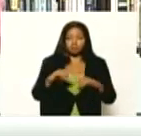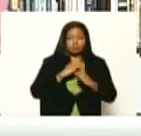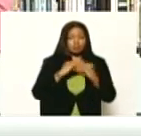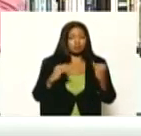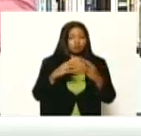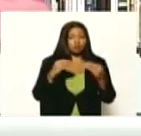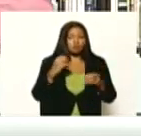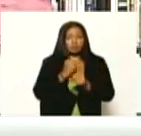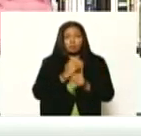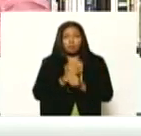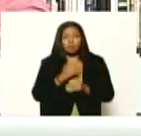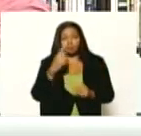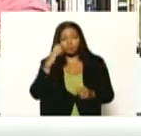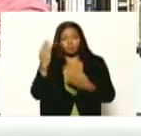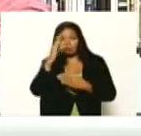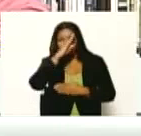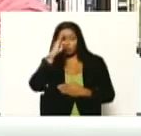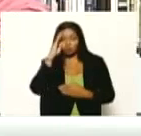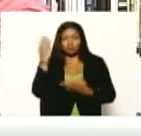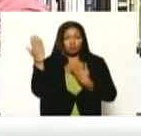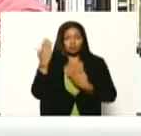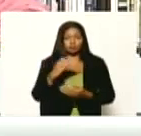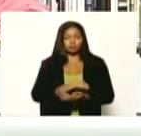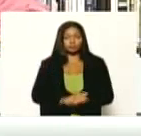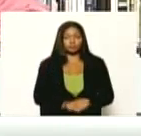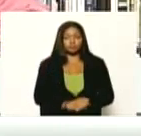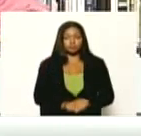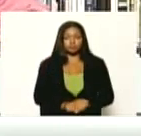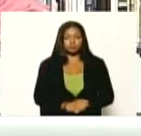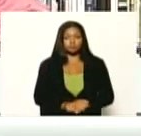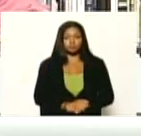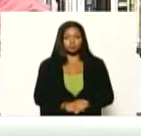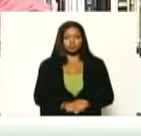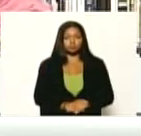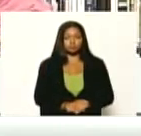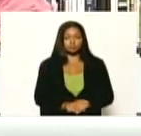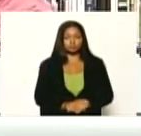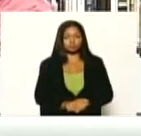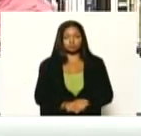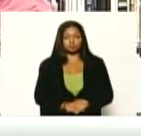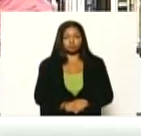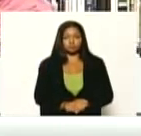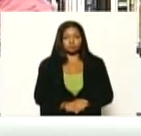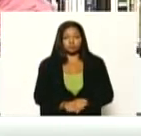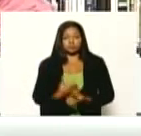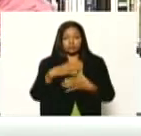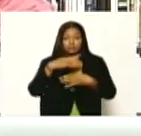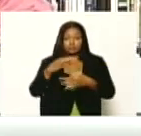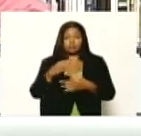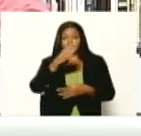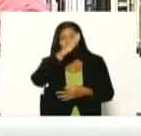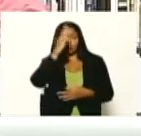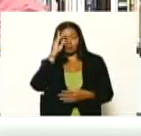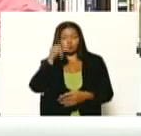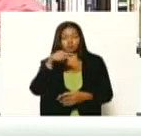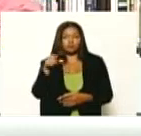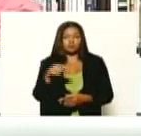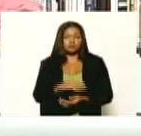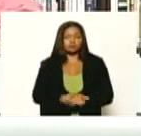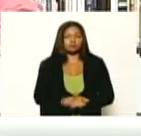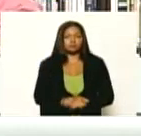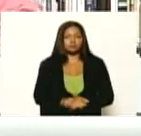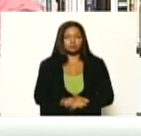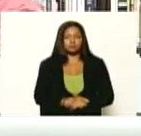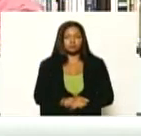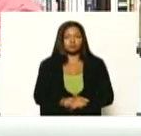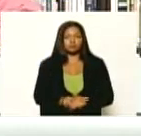terminando todo el trabajo. Vamos a escuchar a Diosdado, tiene números interesantes. Bien interesantes, Diosdado. Después yo les voy a leer